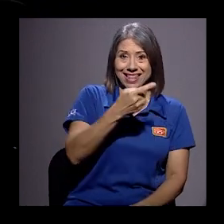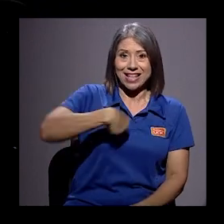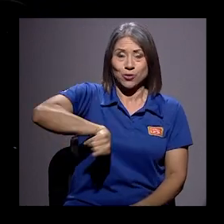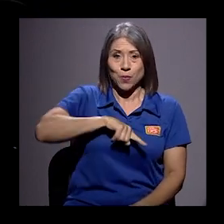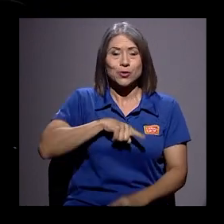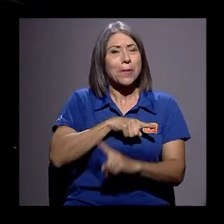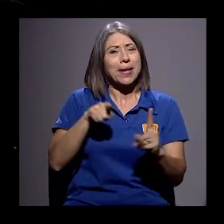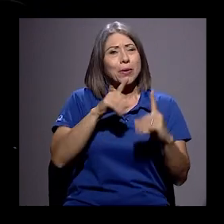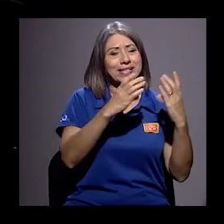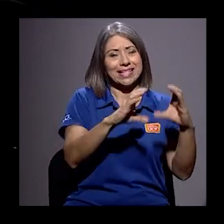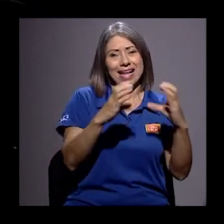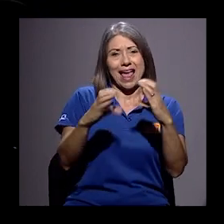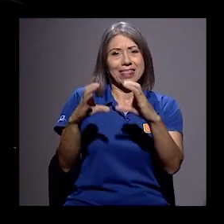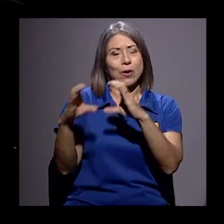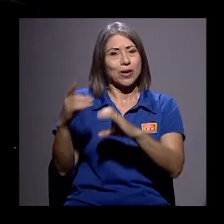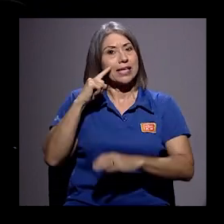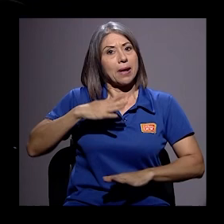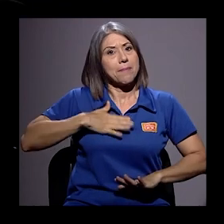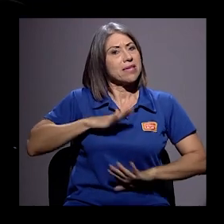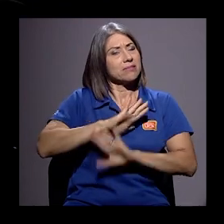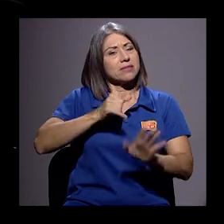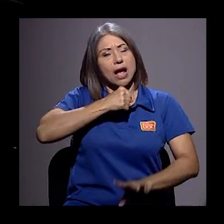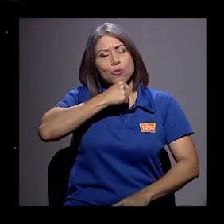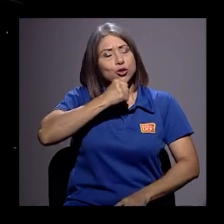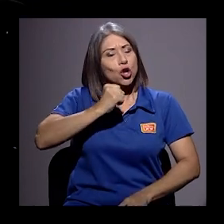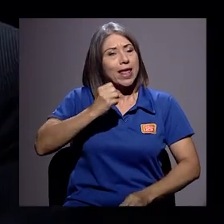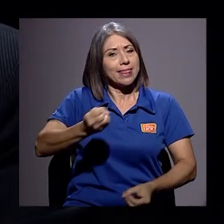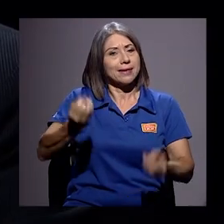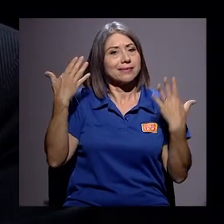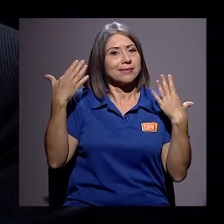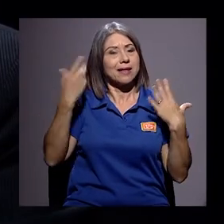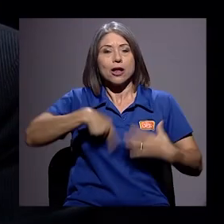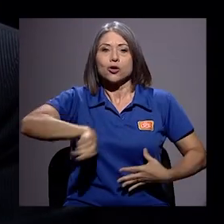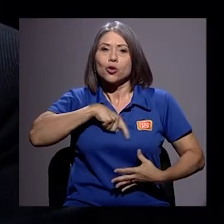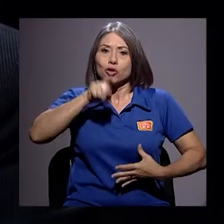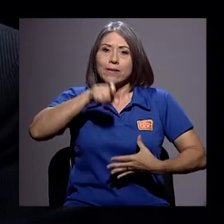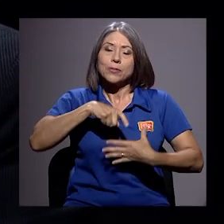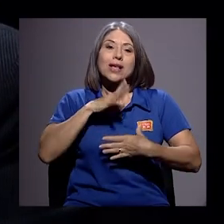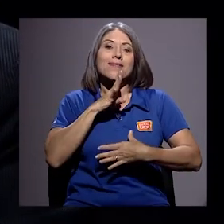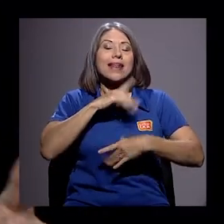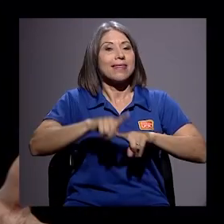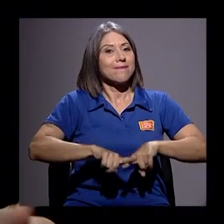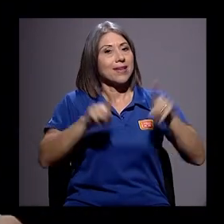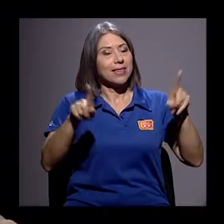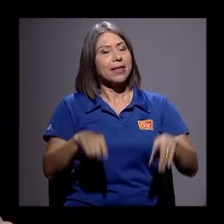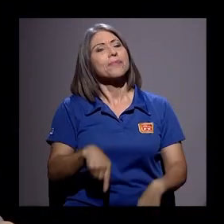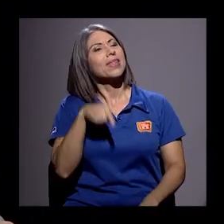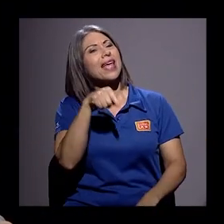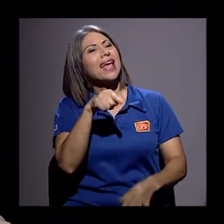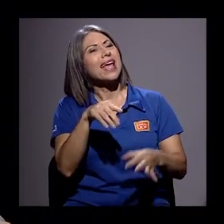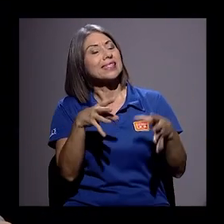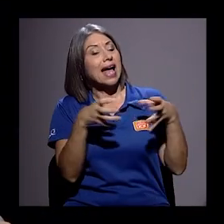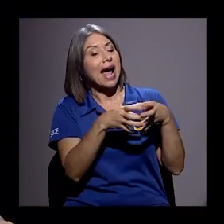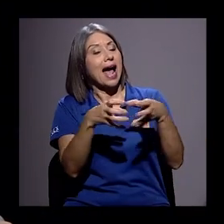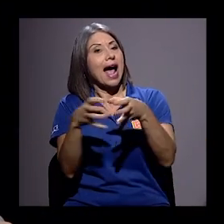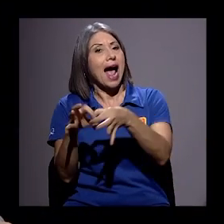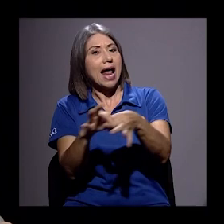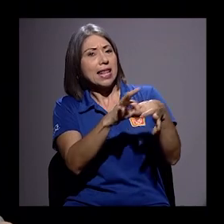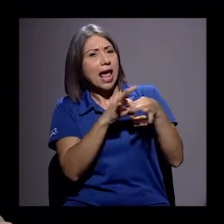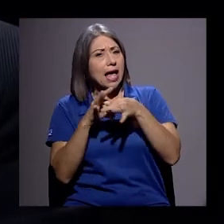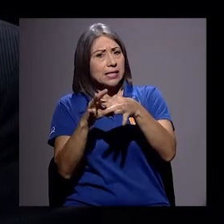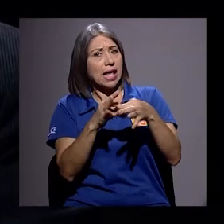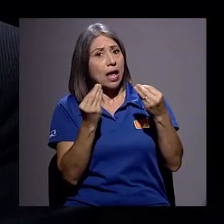pasa es que esas categorías son categorías que para mí están obsoletas nosotros debemos hablar de otro tipo es la dya goría detrás de esa alianza hay una alianza muy